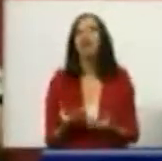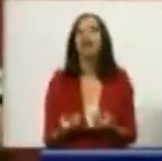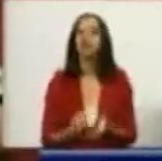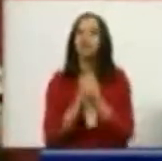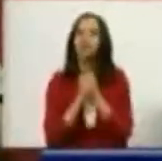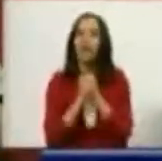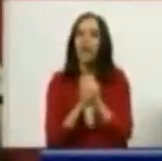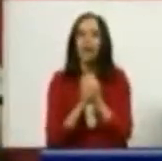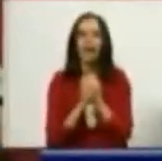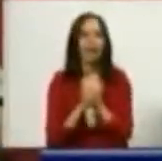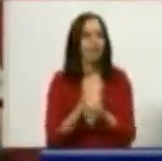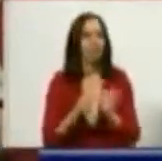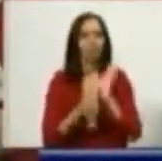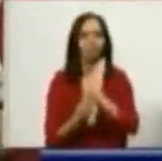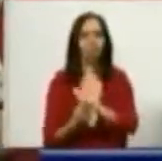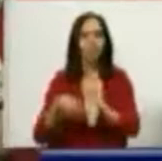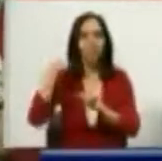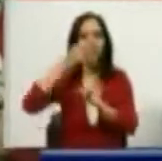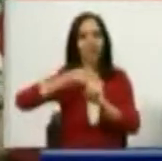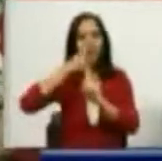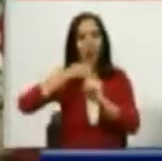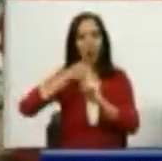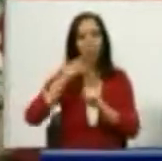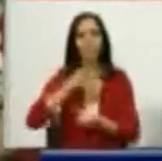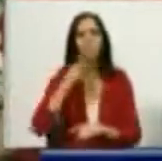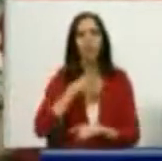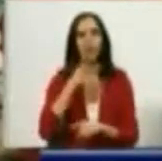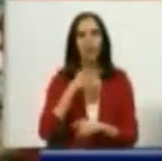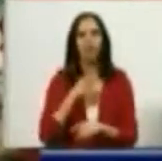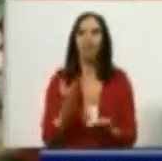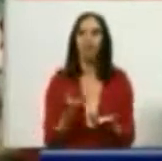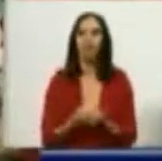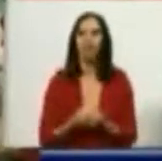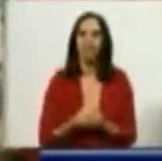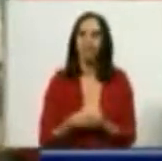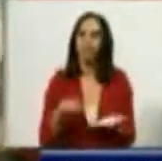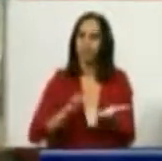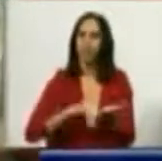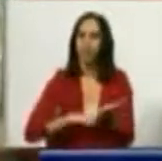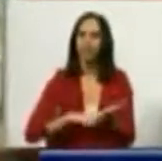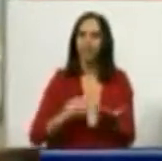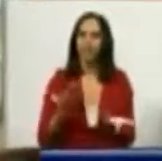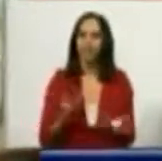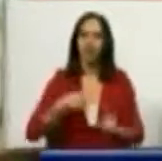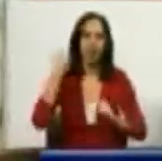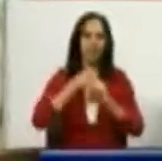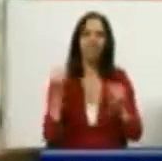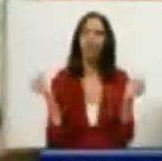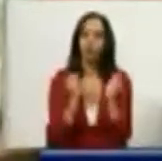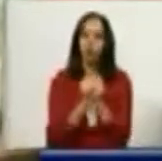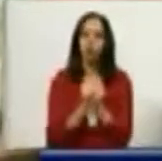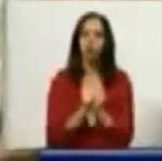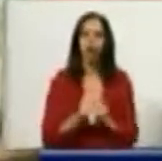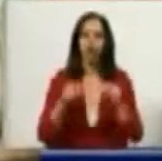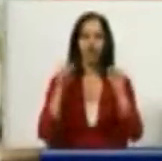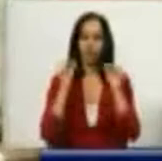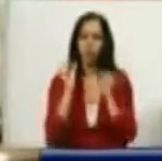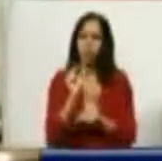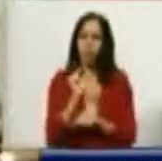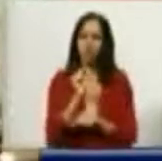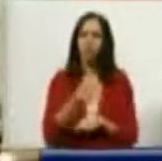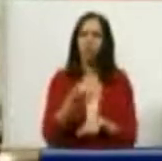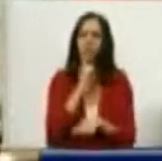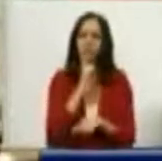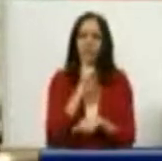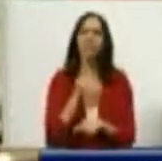camarada ejemplar en la lucha política y que realmente ha dado la batalla dura en estos momentos difíciles pero